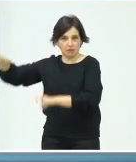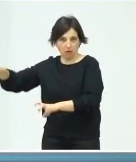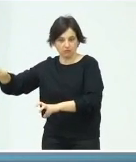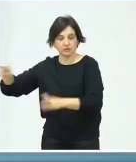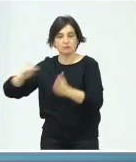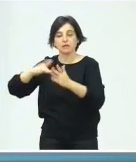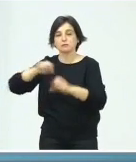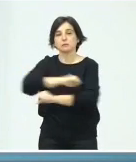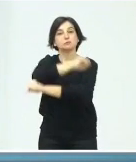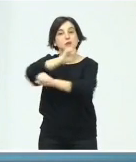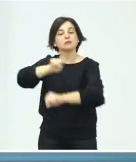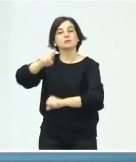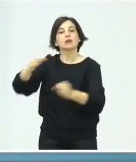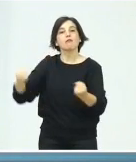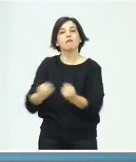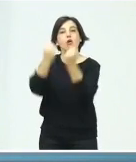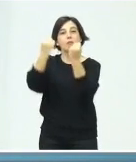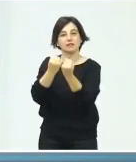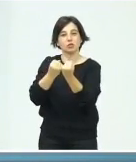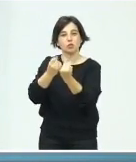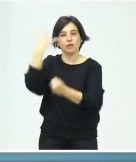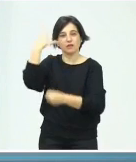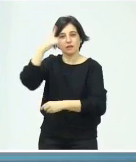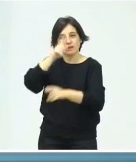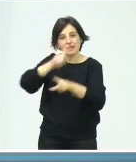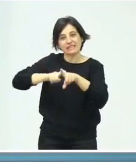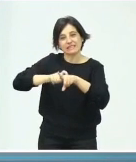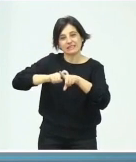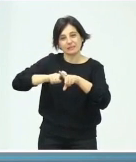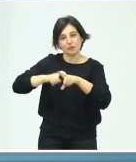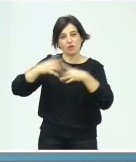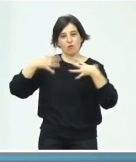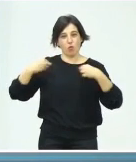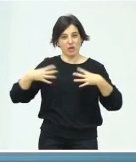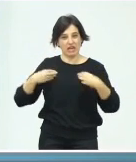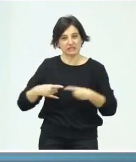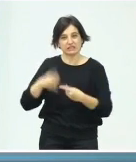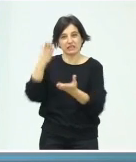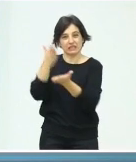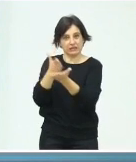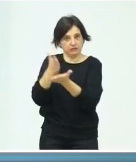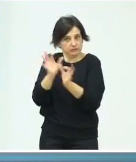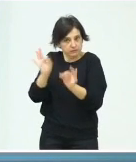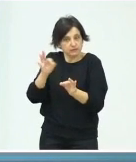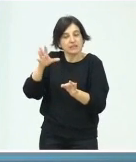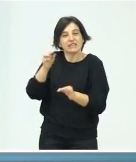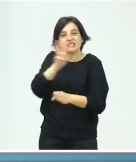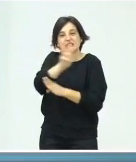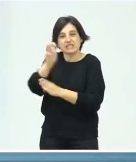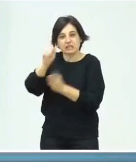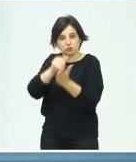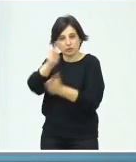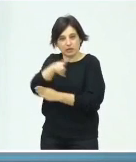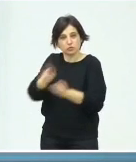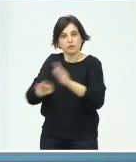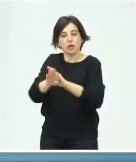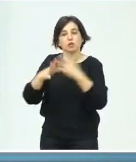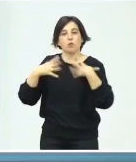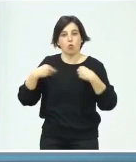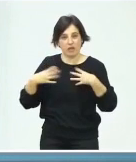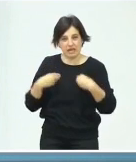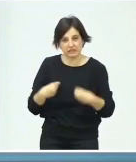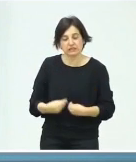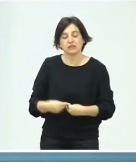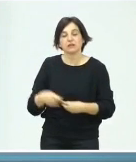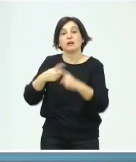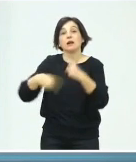Consolidamos la ayuda destinada al fomento de la recría de las razas bovinas cárnicas, con 300.000 euros, y las